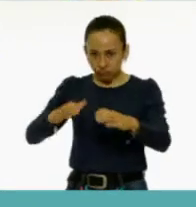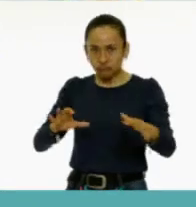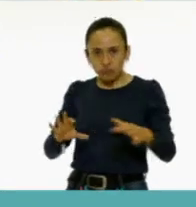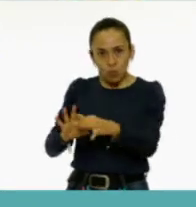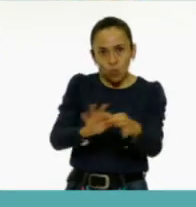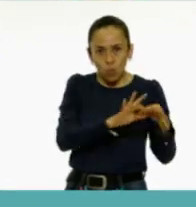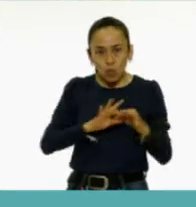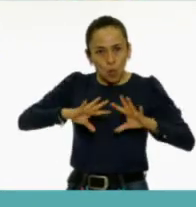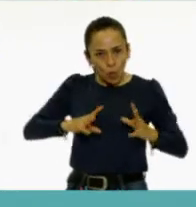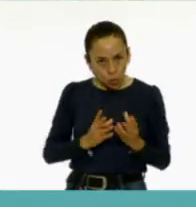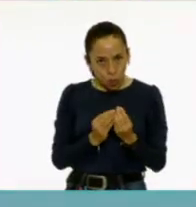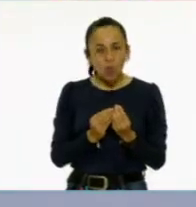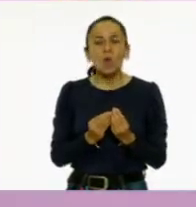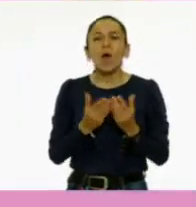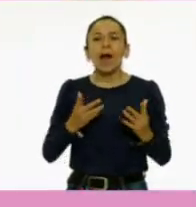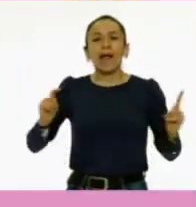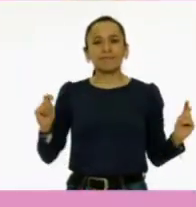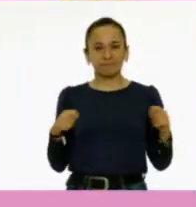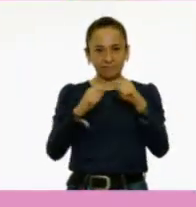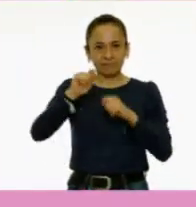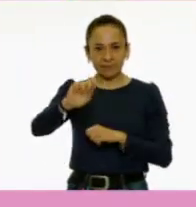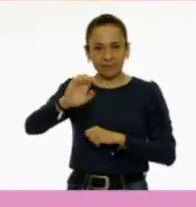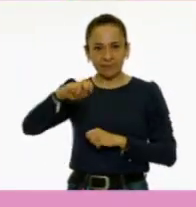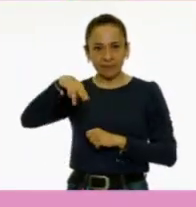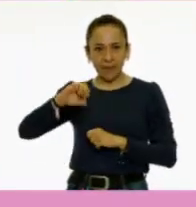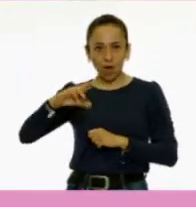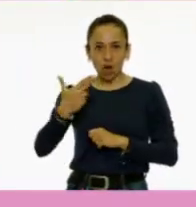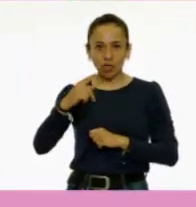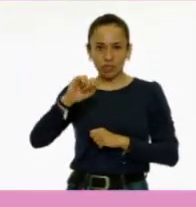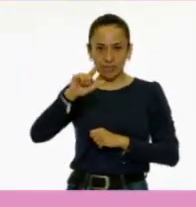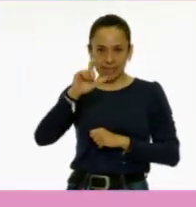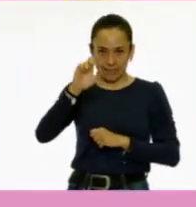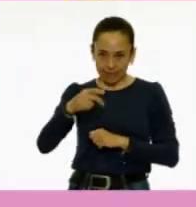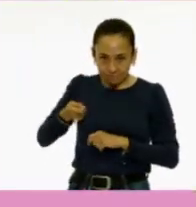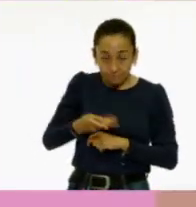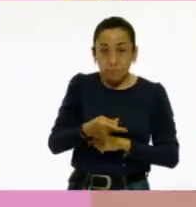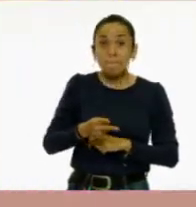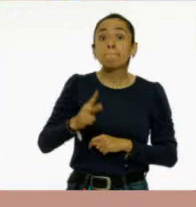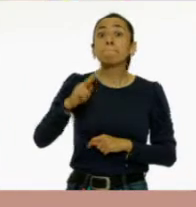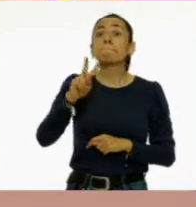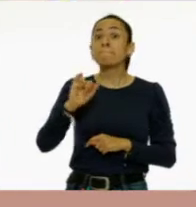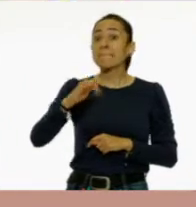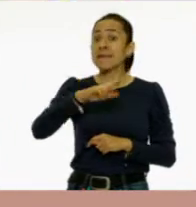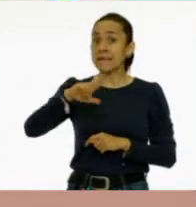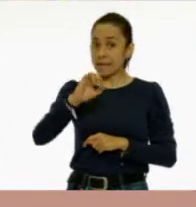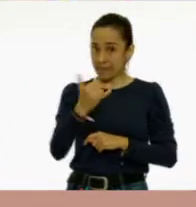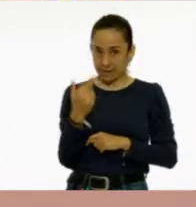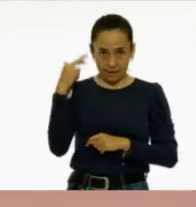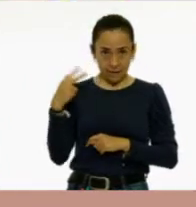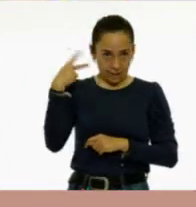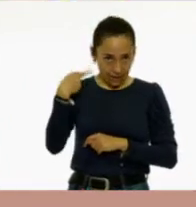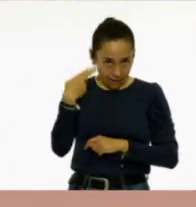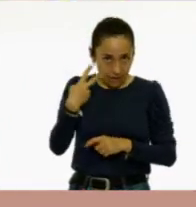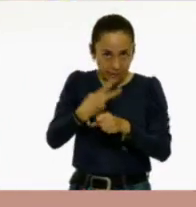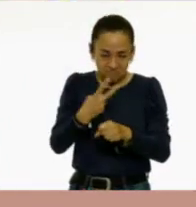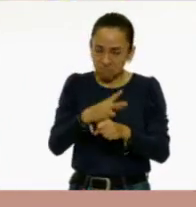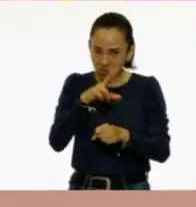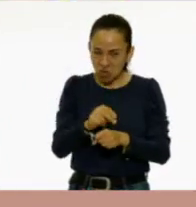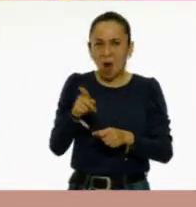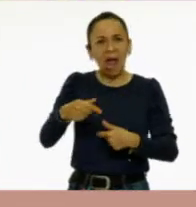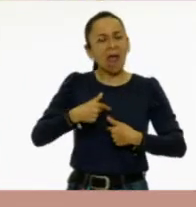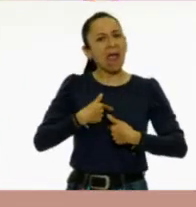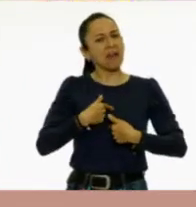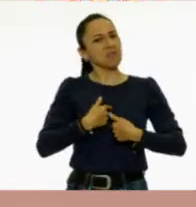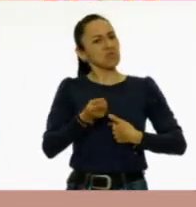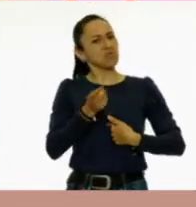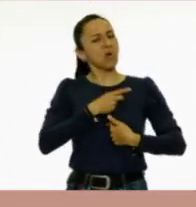aunque nunca logró tomar posesión como virrey. Un dato curioso es que él mismo eligió nombrarse Hernán Cortés. Los